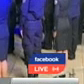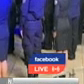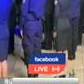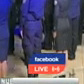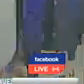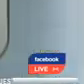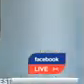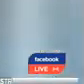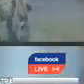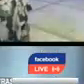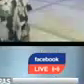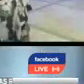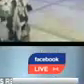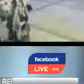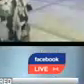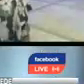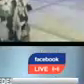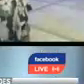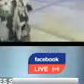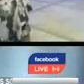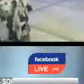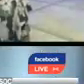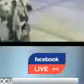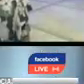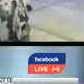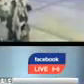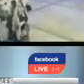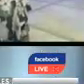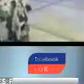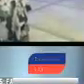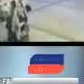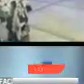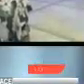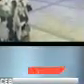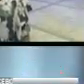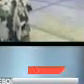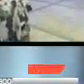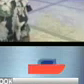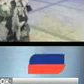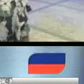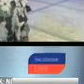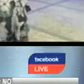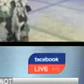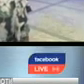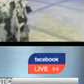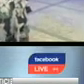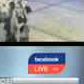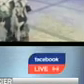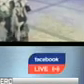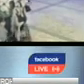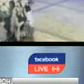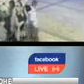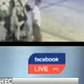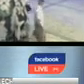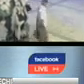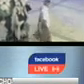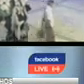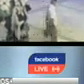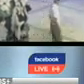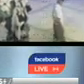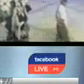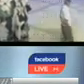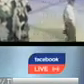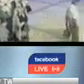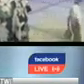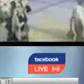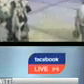Gracias, Rocío, por la información importante de lo que mencionabas y las palabras también del presidente en cuanto a temas de coyuntura. Y ahora hablar acerca de que un